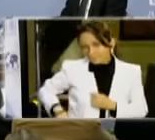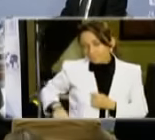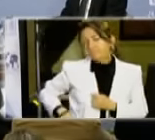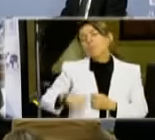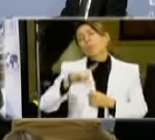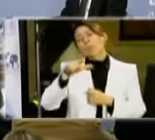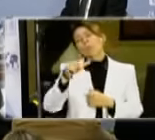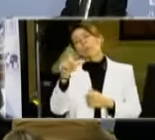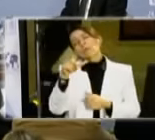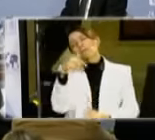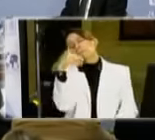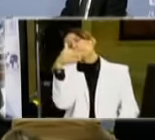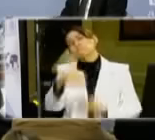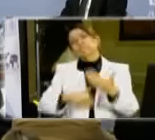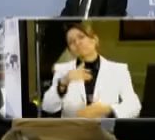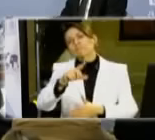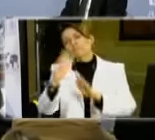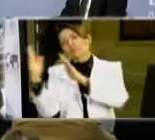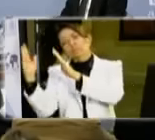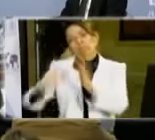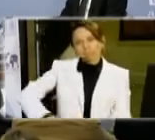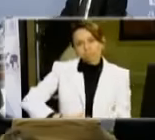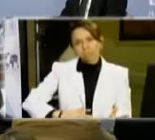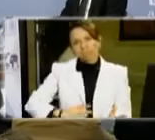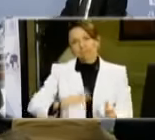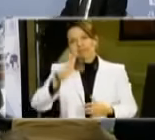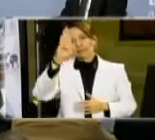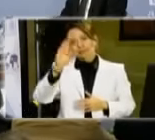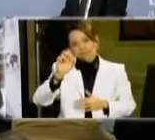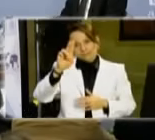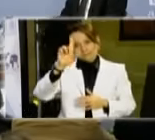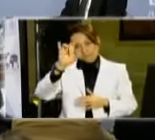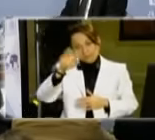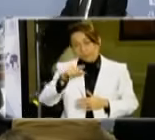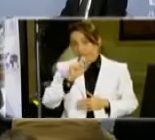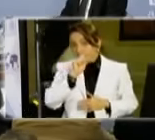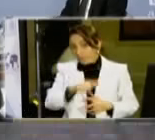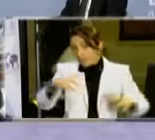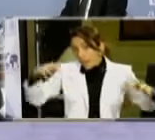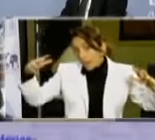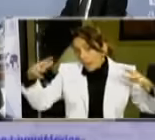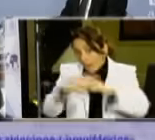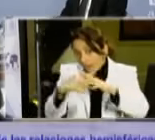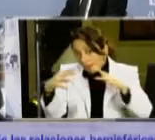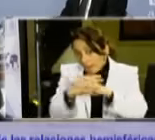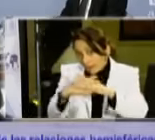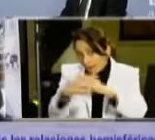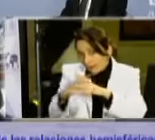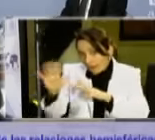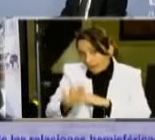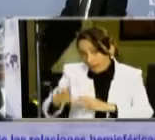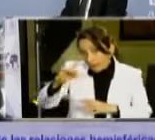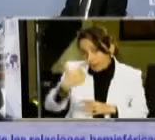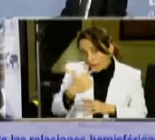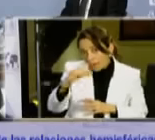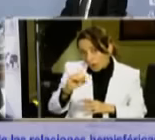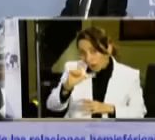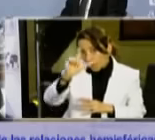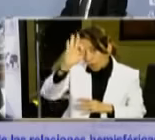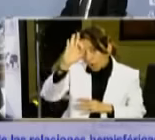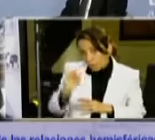muro, la Guerra del Golfo nos recordó que los conflictos convencionales del período anterior no habían tenido